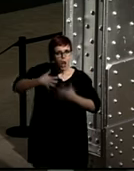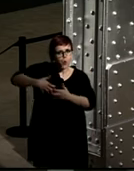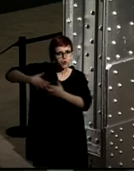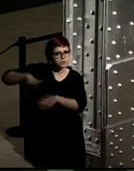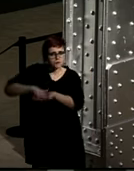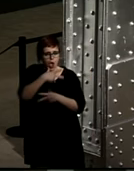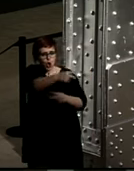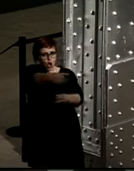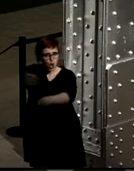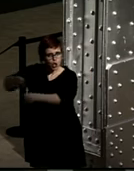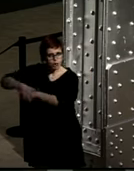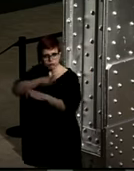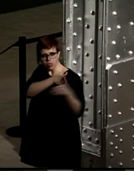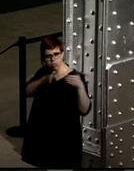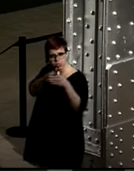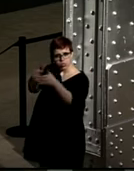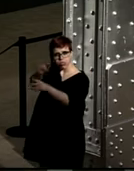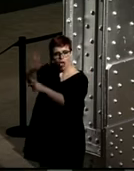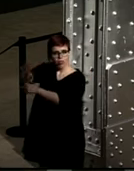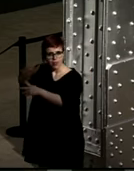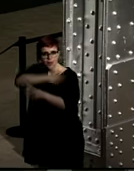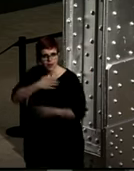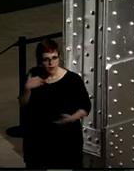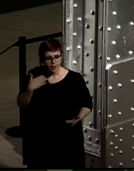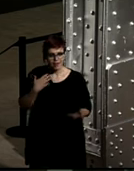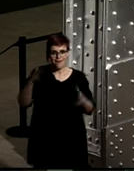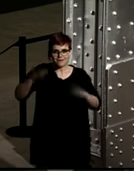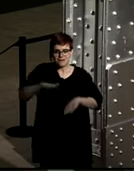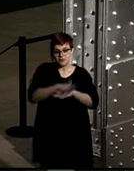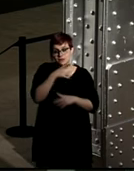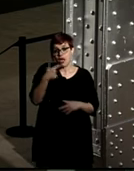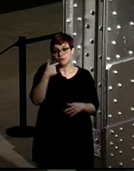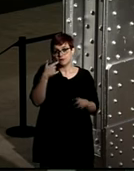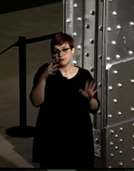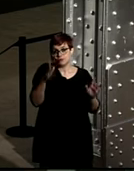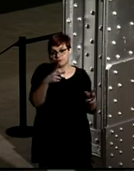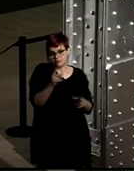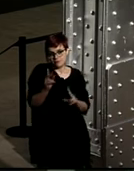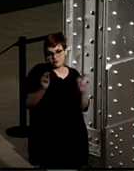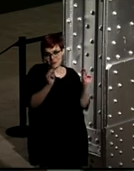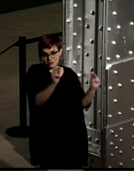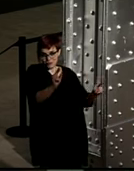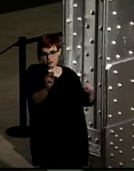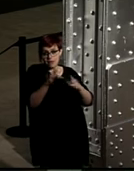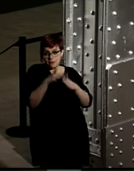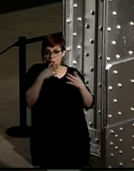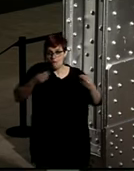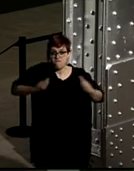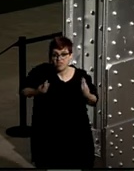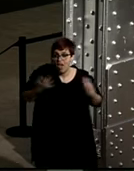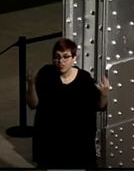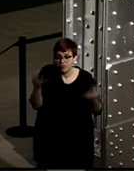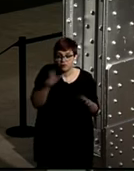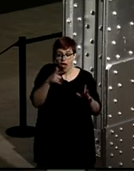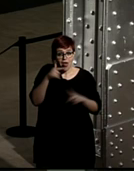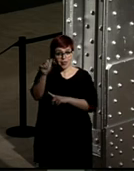lo tienes en la cabeza con la necesidad de joven, insistir en compartir muy joven. Y de novias no hablamos. No, nada de eso, imposible. No hay vida en el